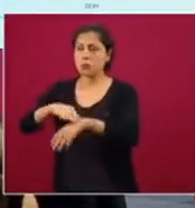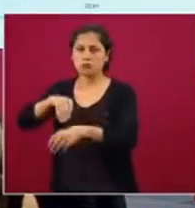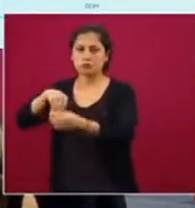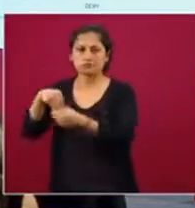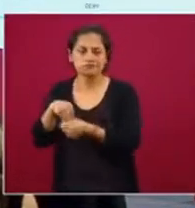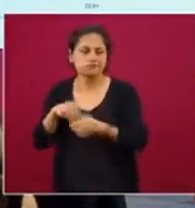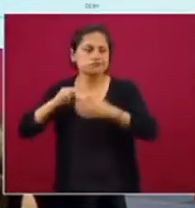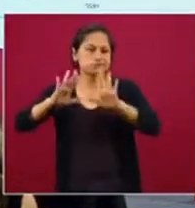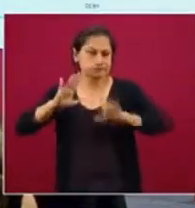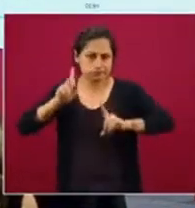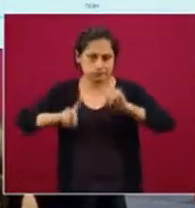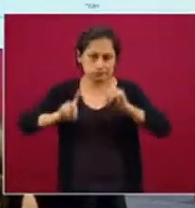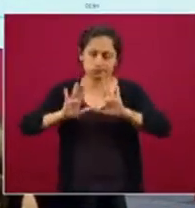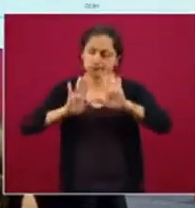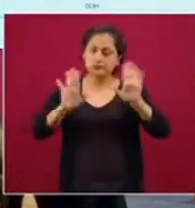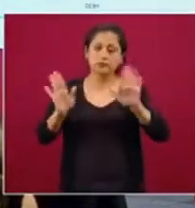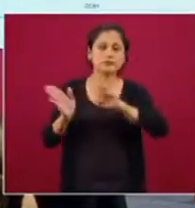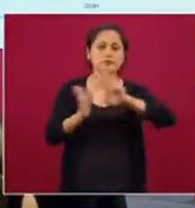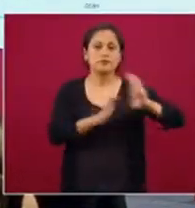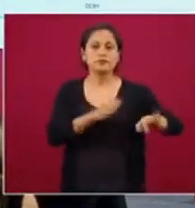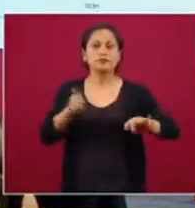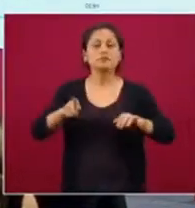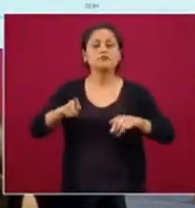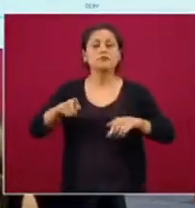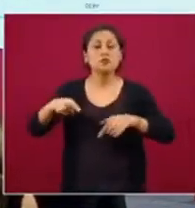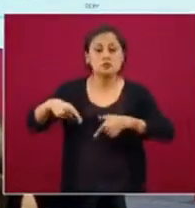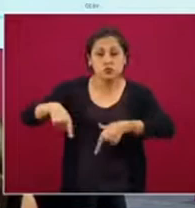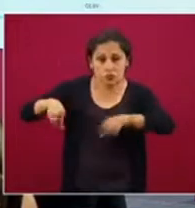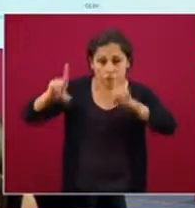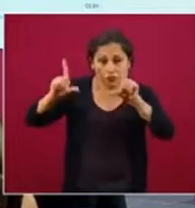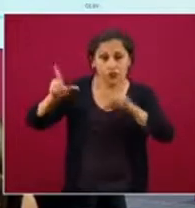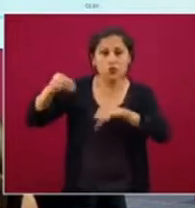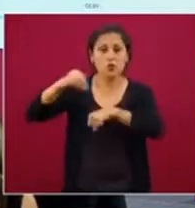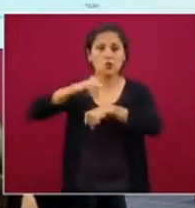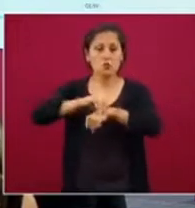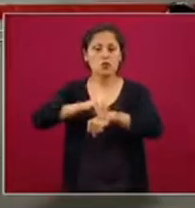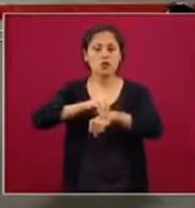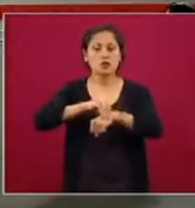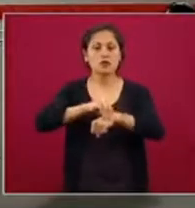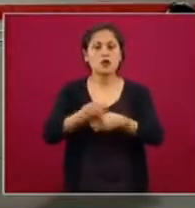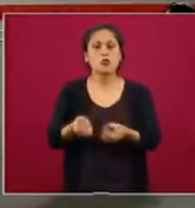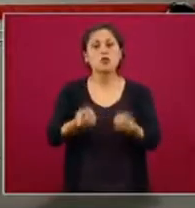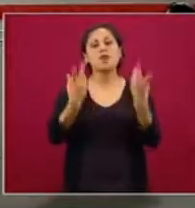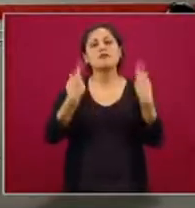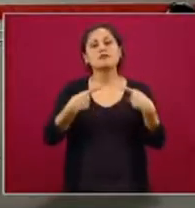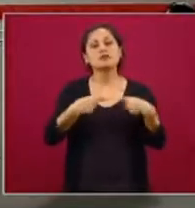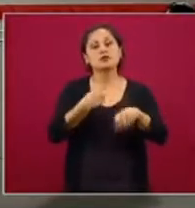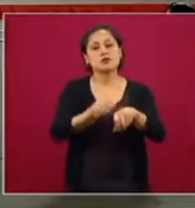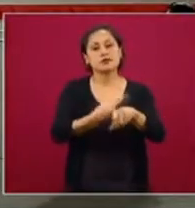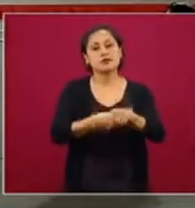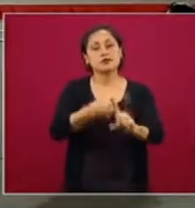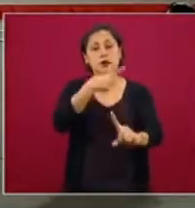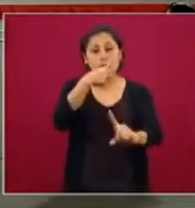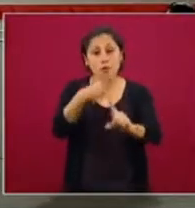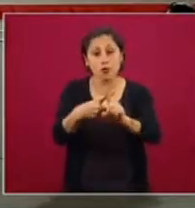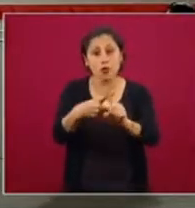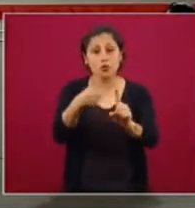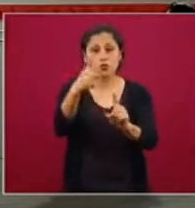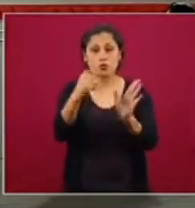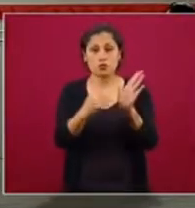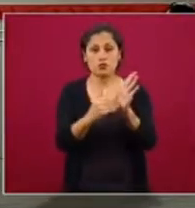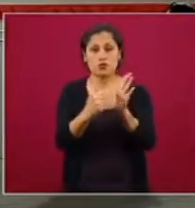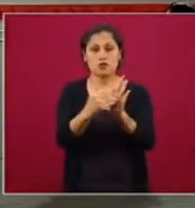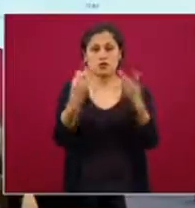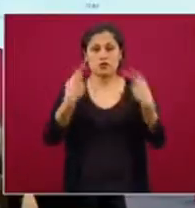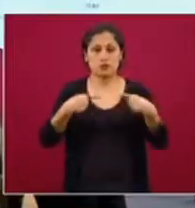divide por el número de personas y se multiplica, en este caso, por millón de habitantes.